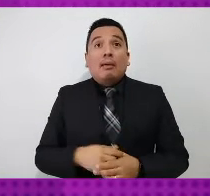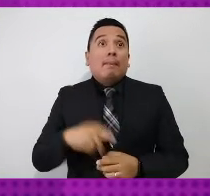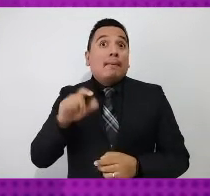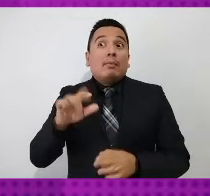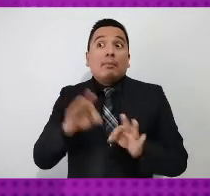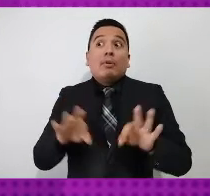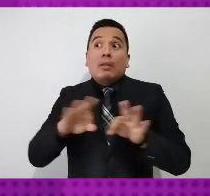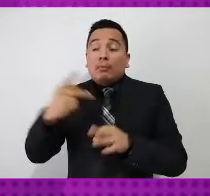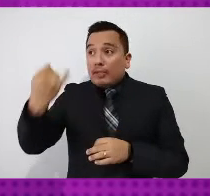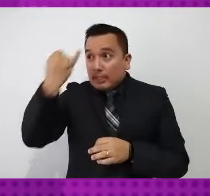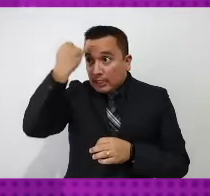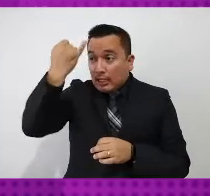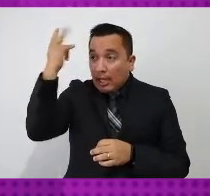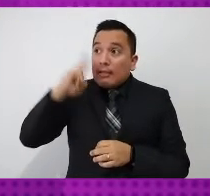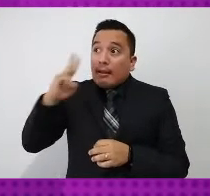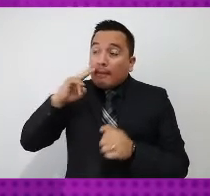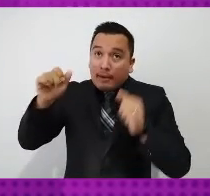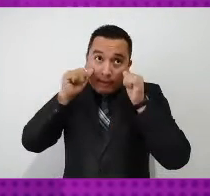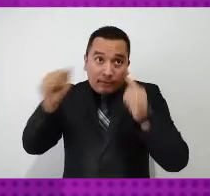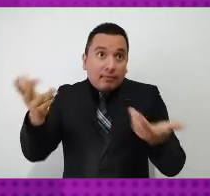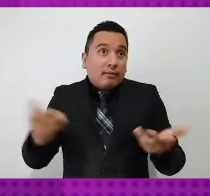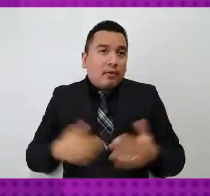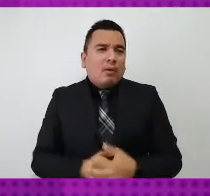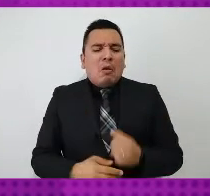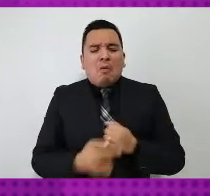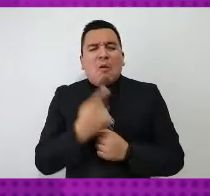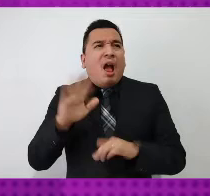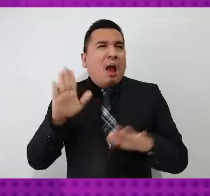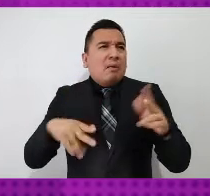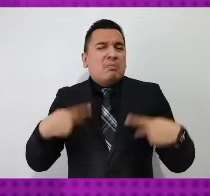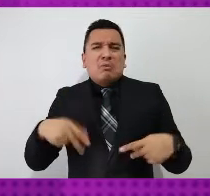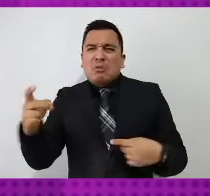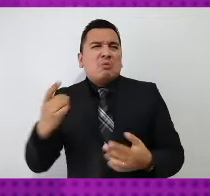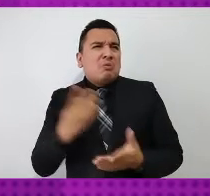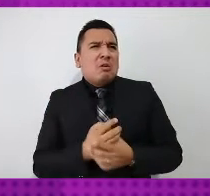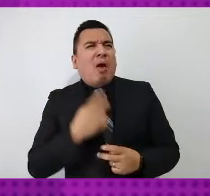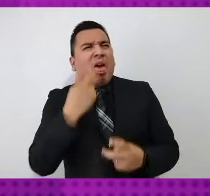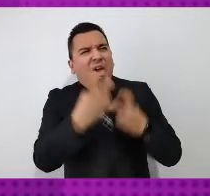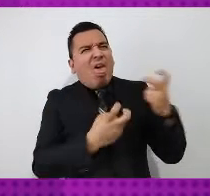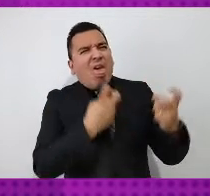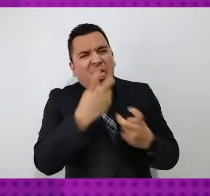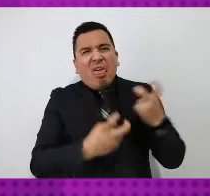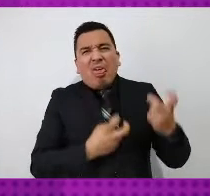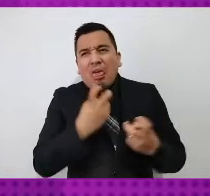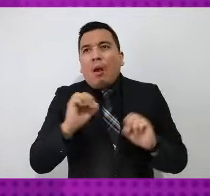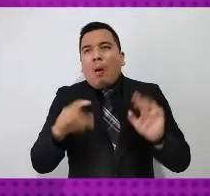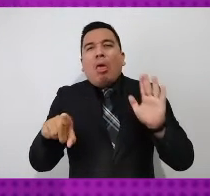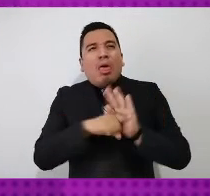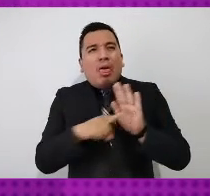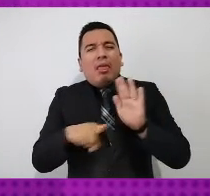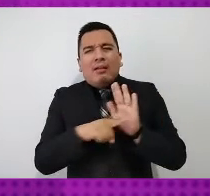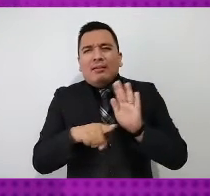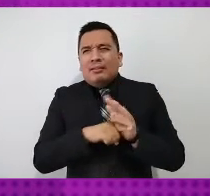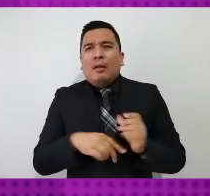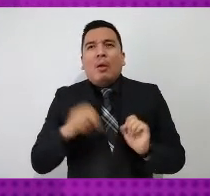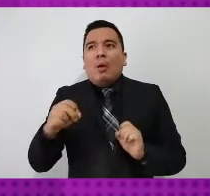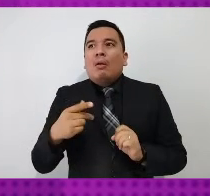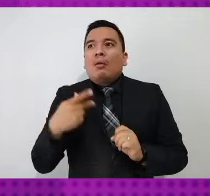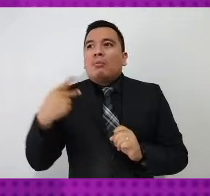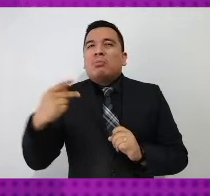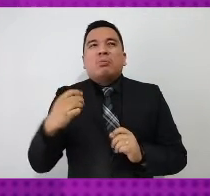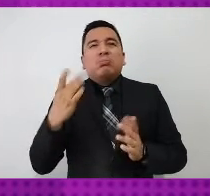nada más buscar ver cosas negativas y no tener realmente una propuesta no tener realmente una idea